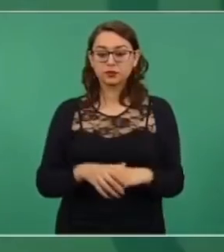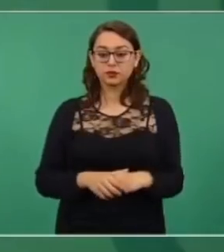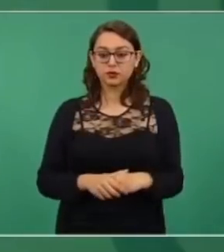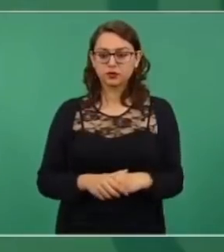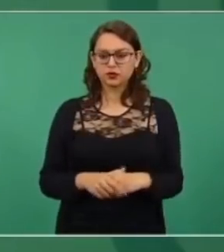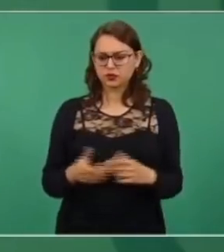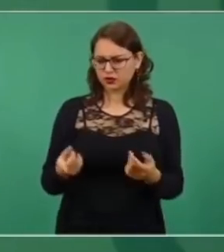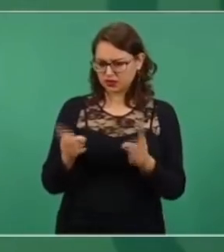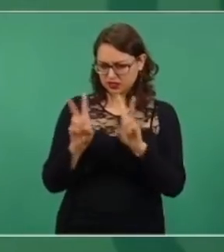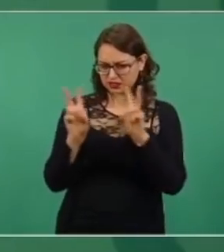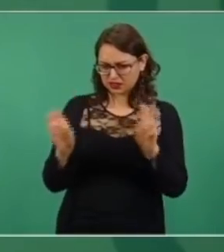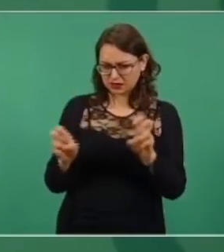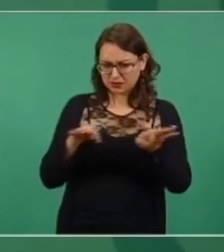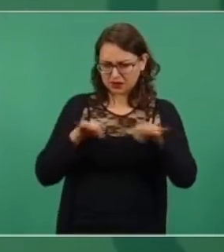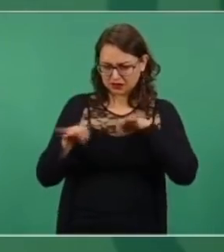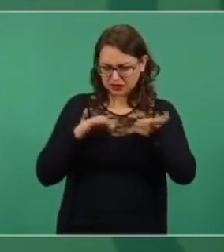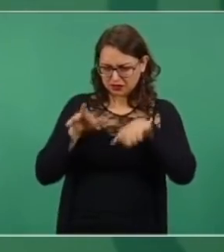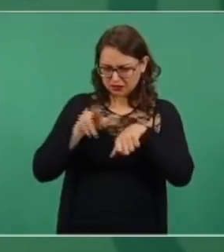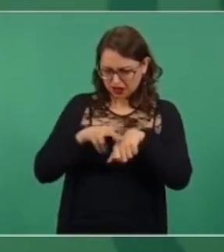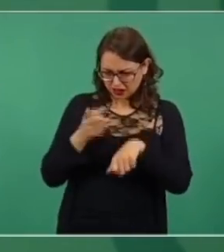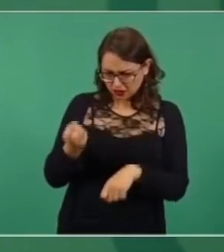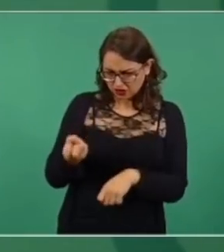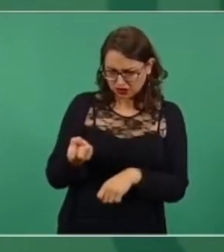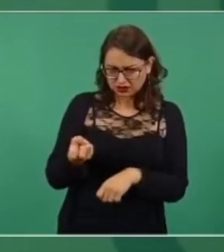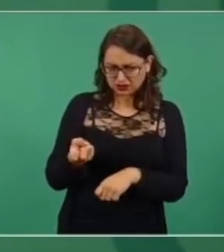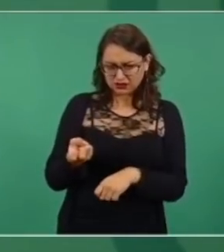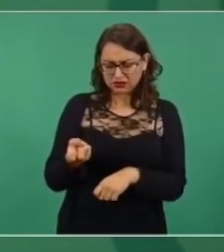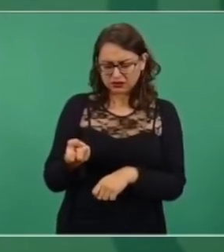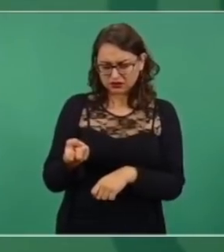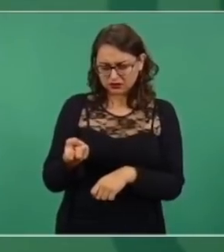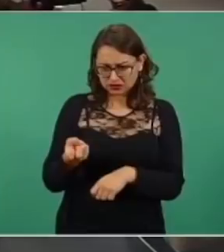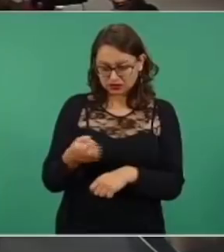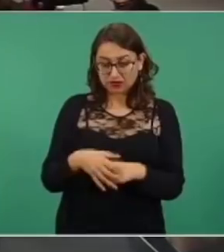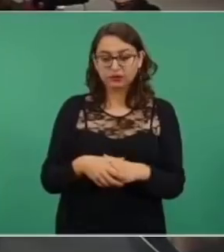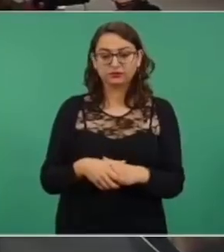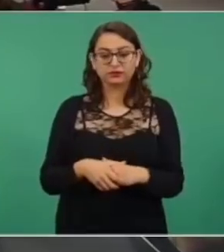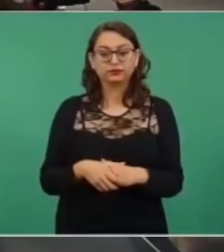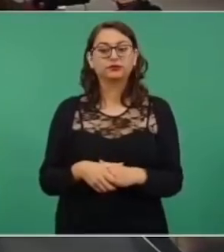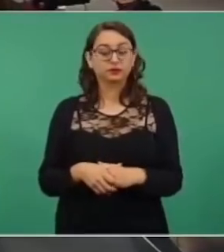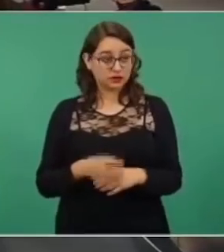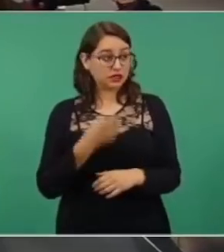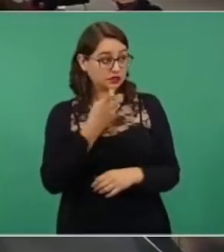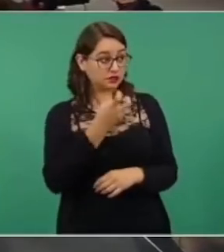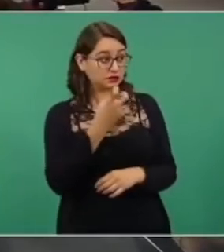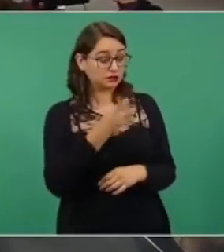un movimiento de trabajadores? Exactamente. Sí, es